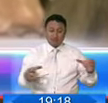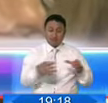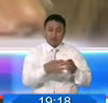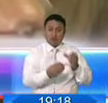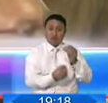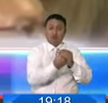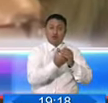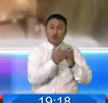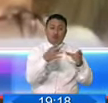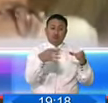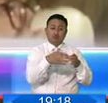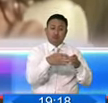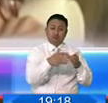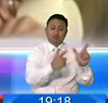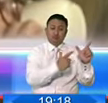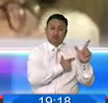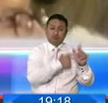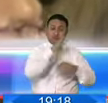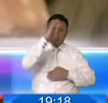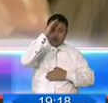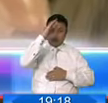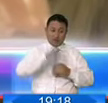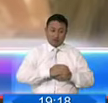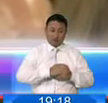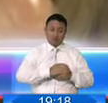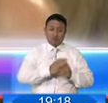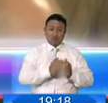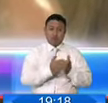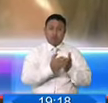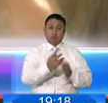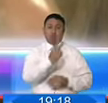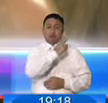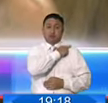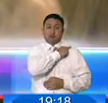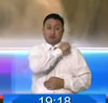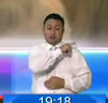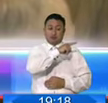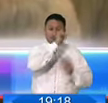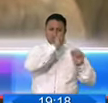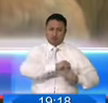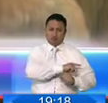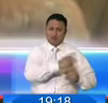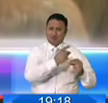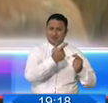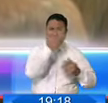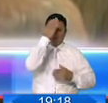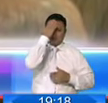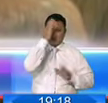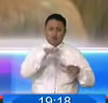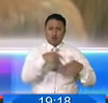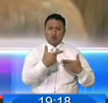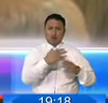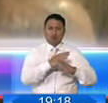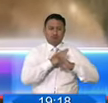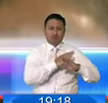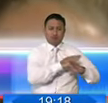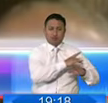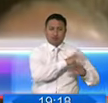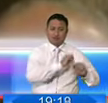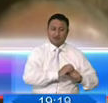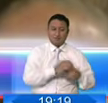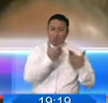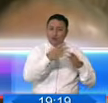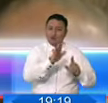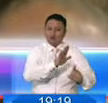de tarea conjunta al mando de un general que está en condiciones de responder a todas las amenazas que